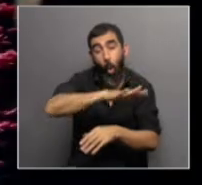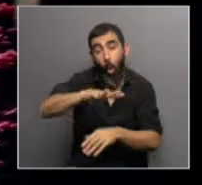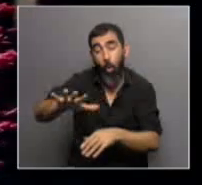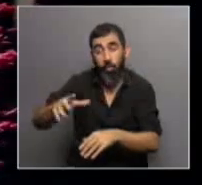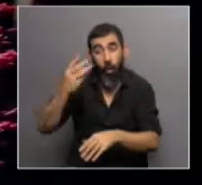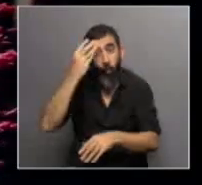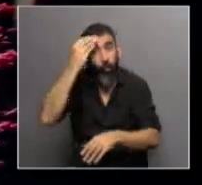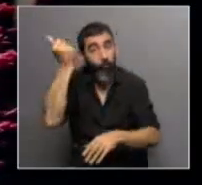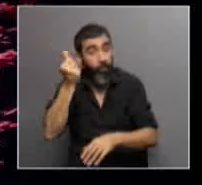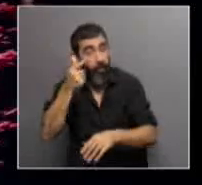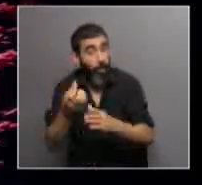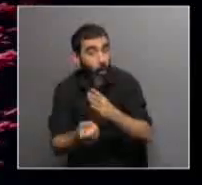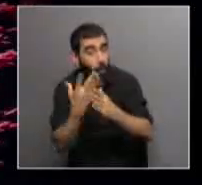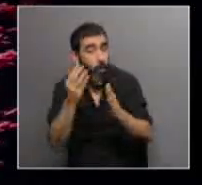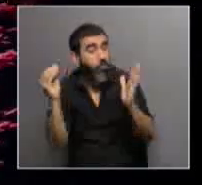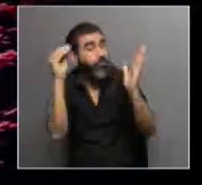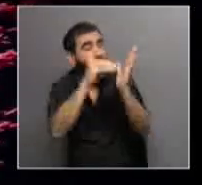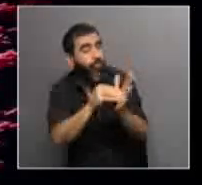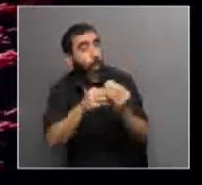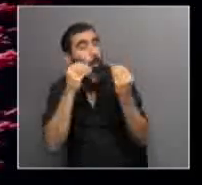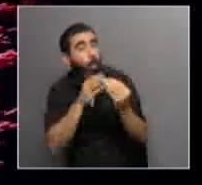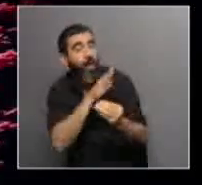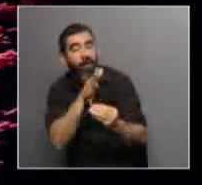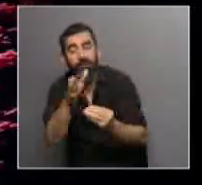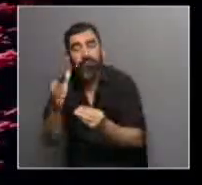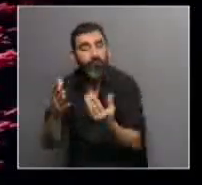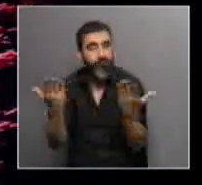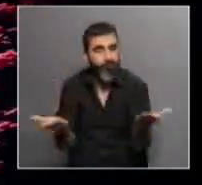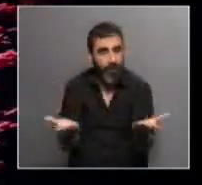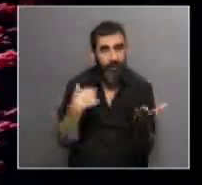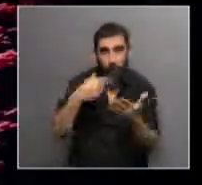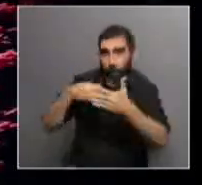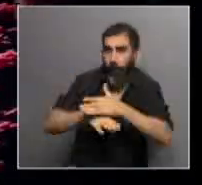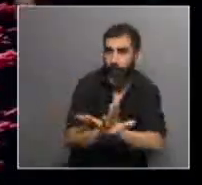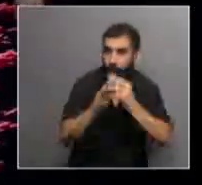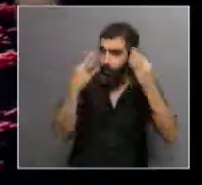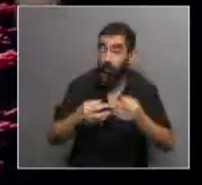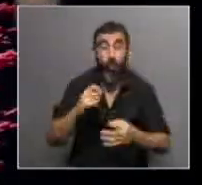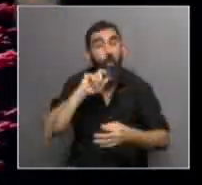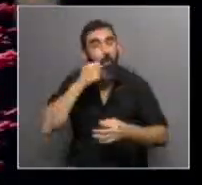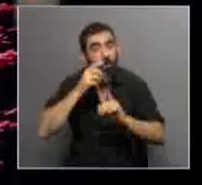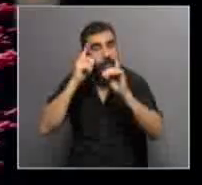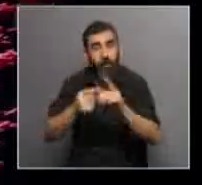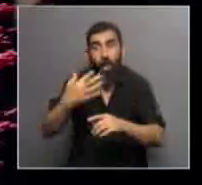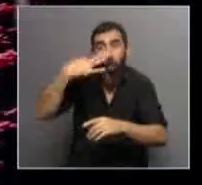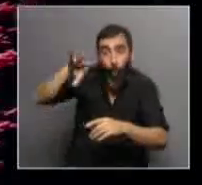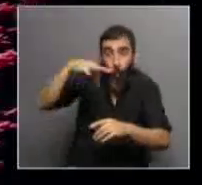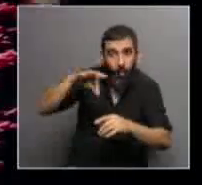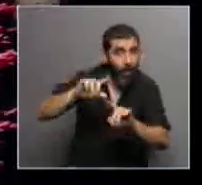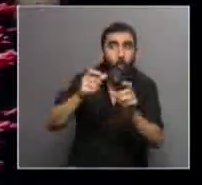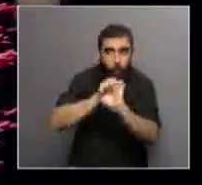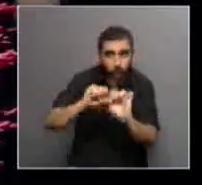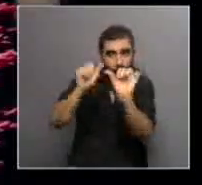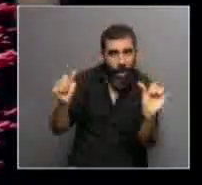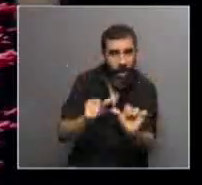con una licenciatura luego de poner qué requisitos tenía entre danza en la grafía pues me gustaba pero además porque la única licenciatura que podía